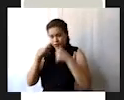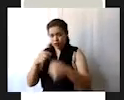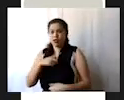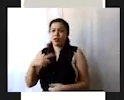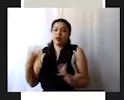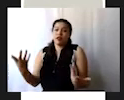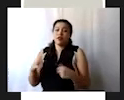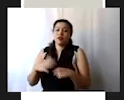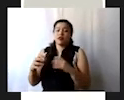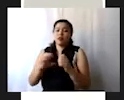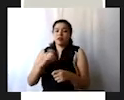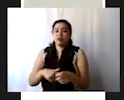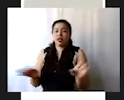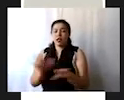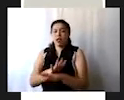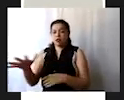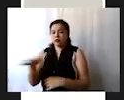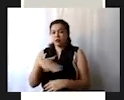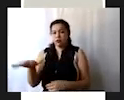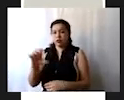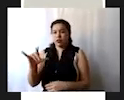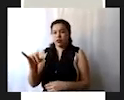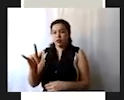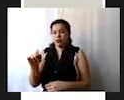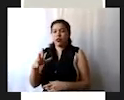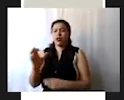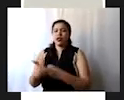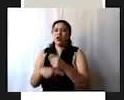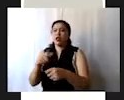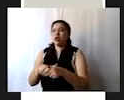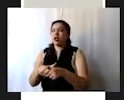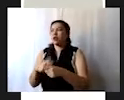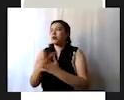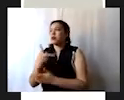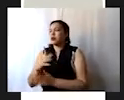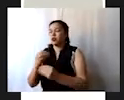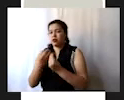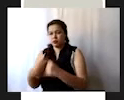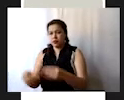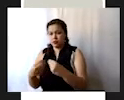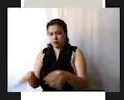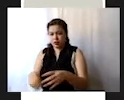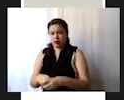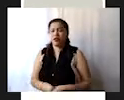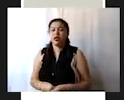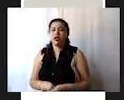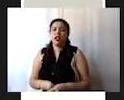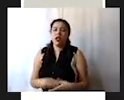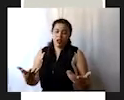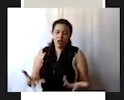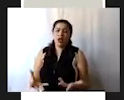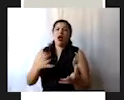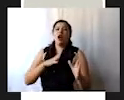particular, otra vez, cambio climático, pérdida de la biodiversidad. Hay evidentemente muchas organizaciones